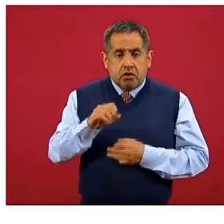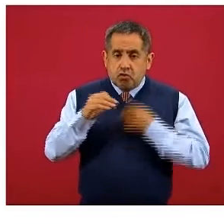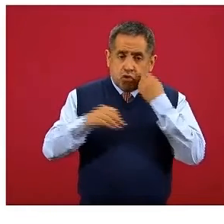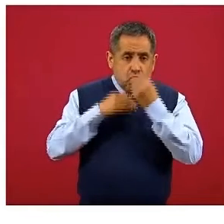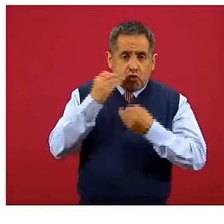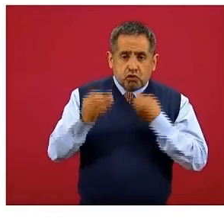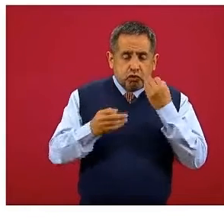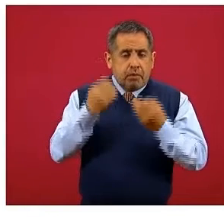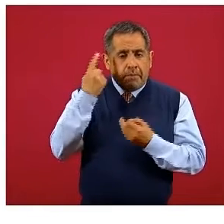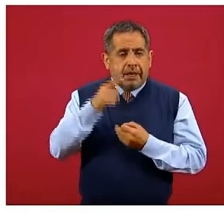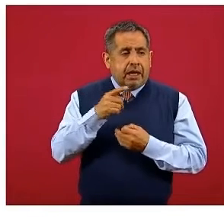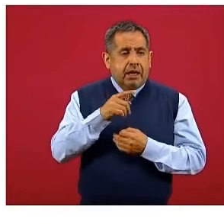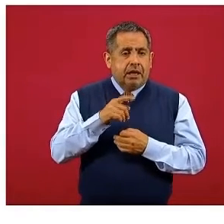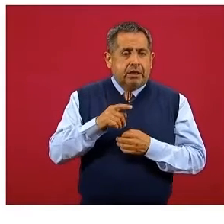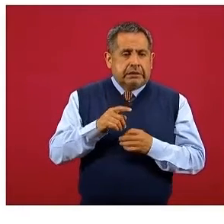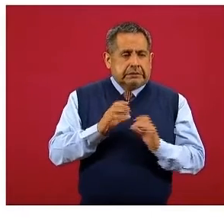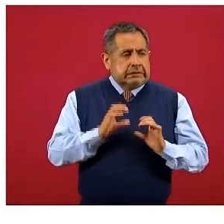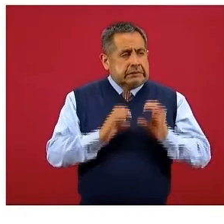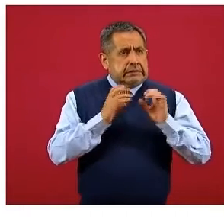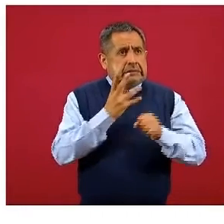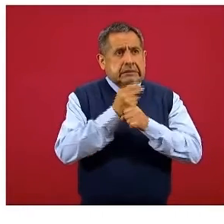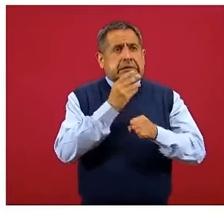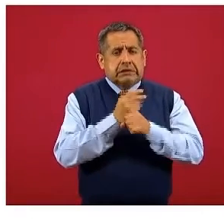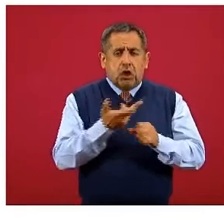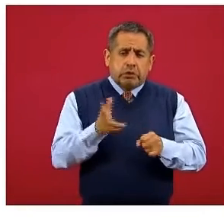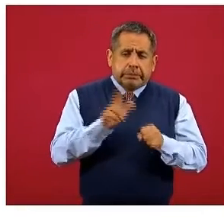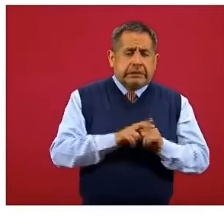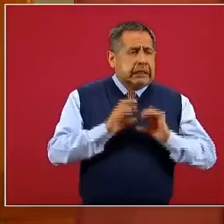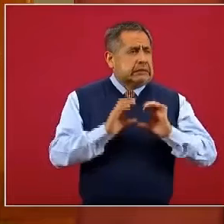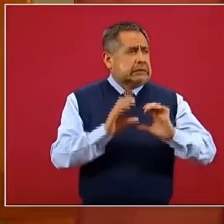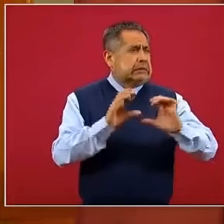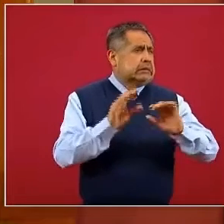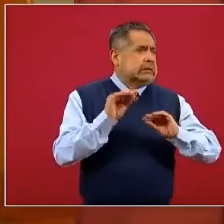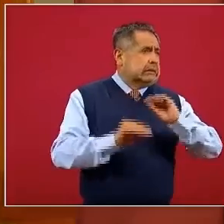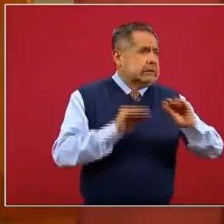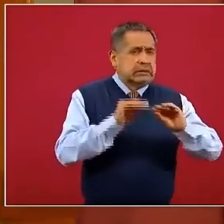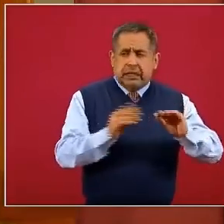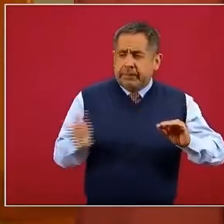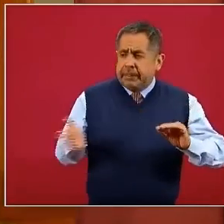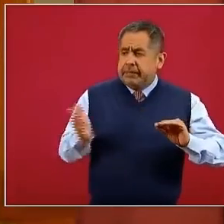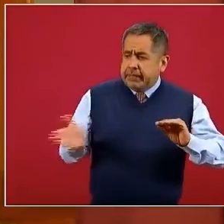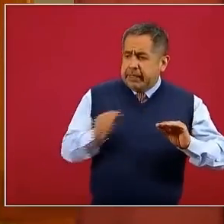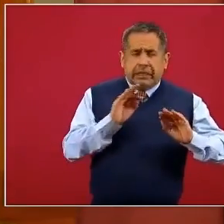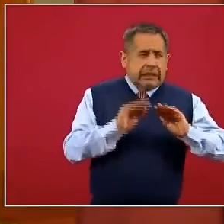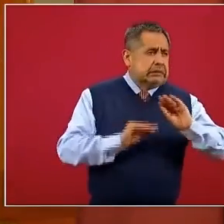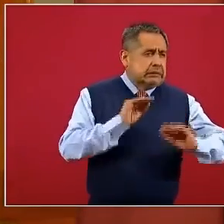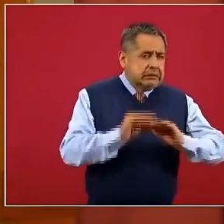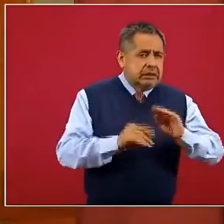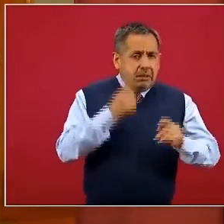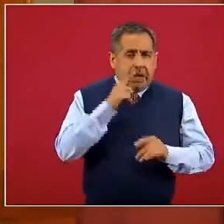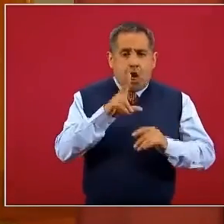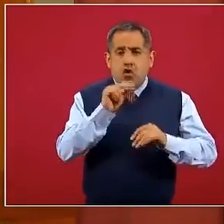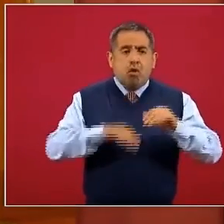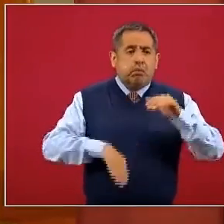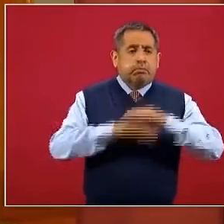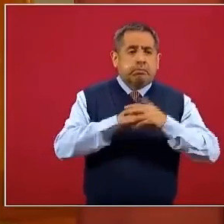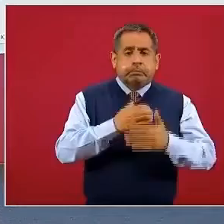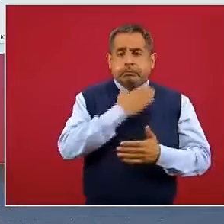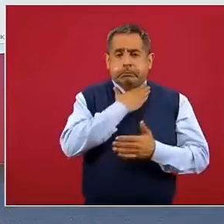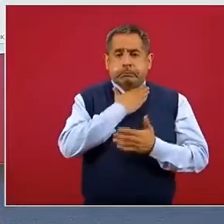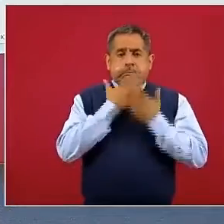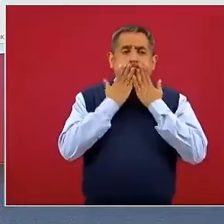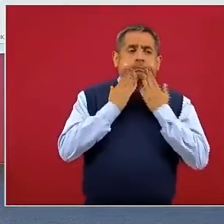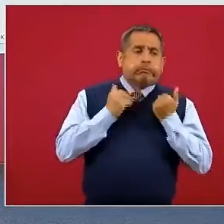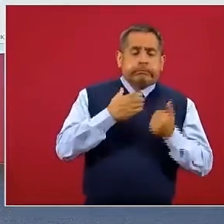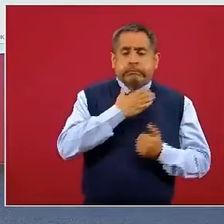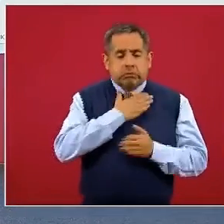seguir continuar reconvirtiendo y expandiendo esta capacidad hospitalaria para no llegar a un nivel de